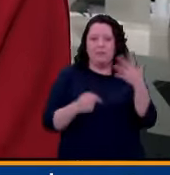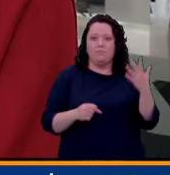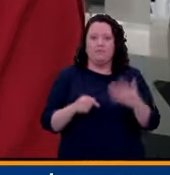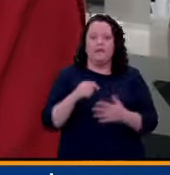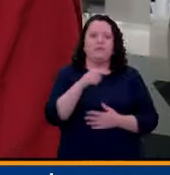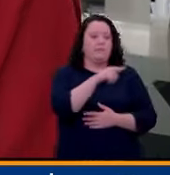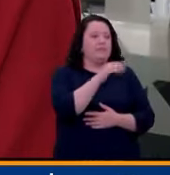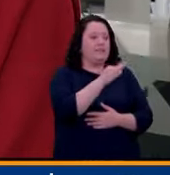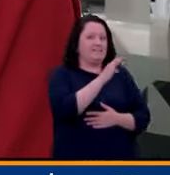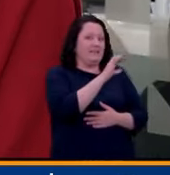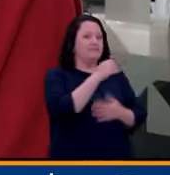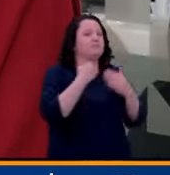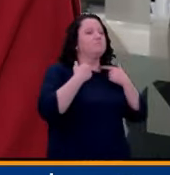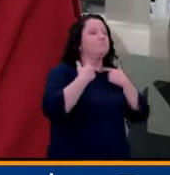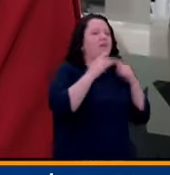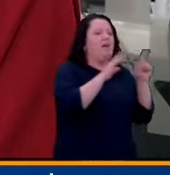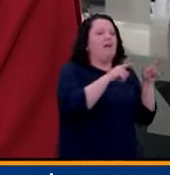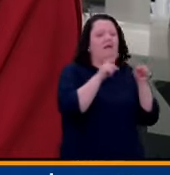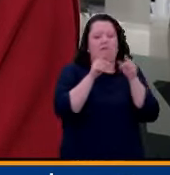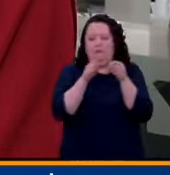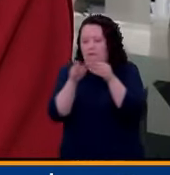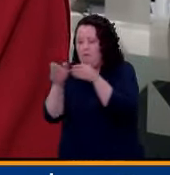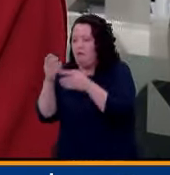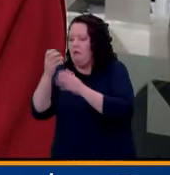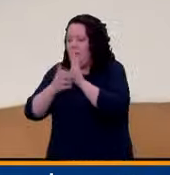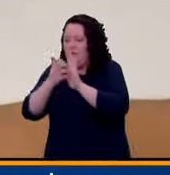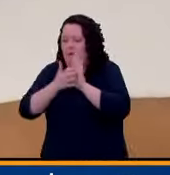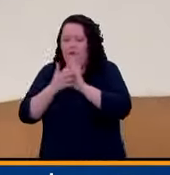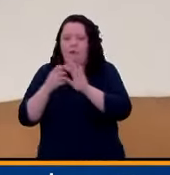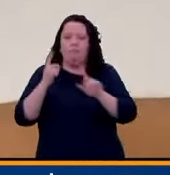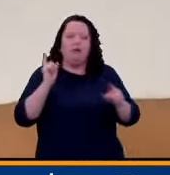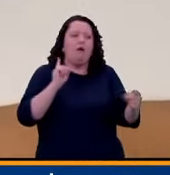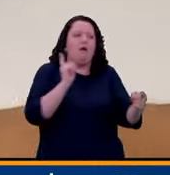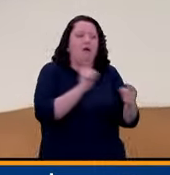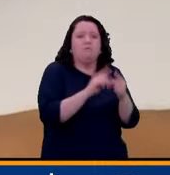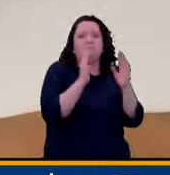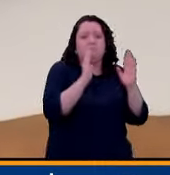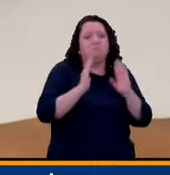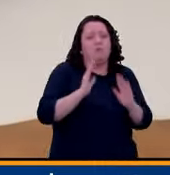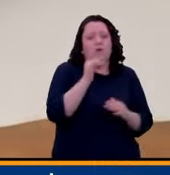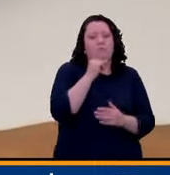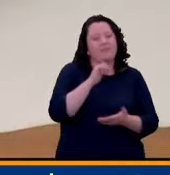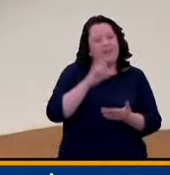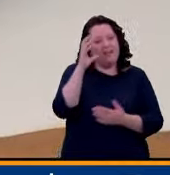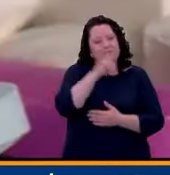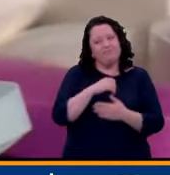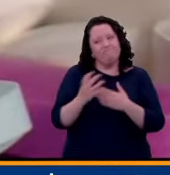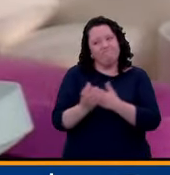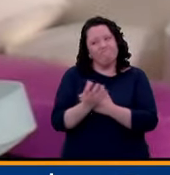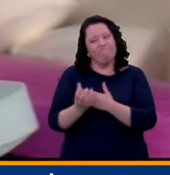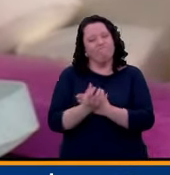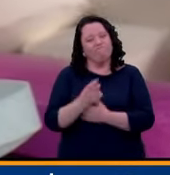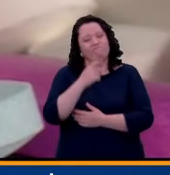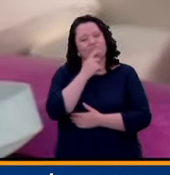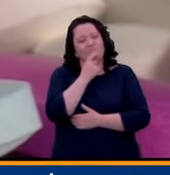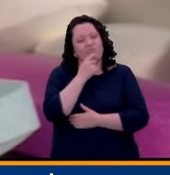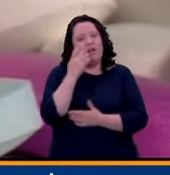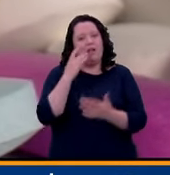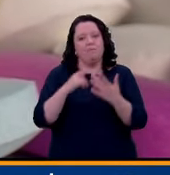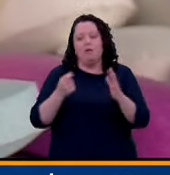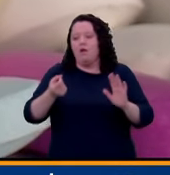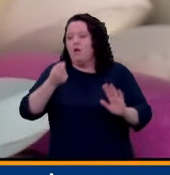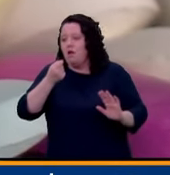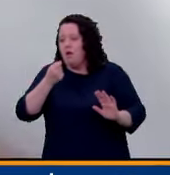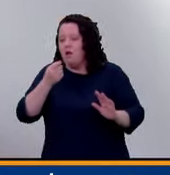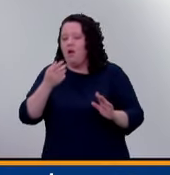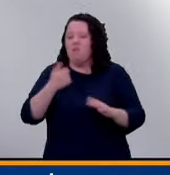y se enfoca en otros temas y deja de ser tratado por años por eso ante molestias persistentes antes de consumir suplementos o